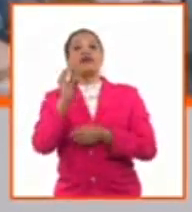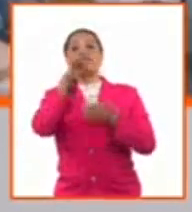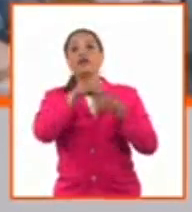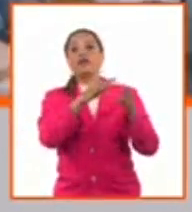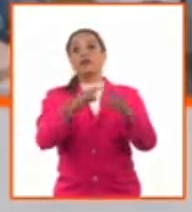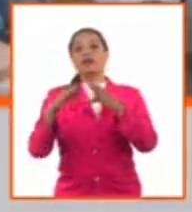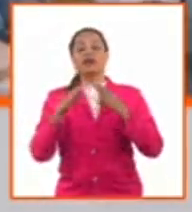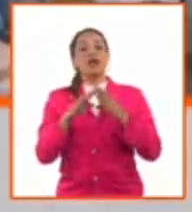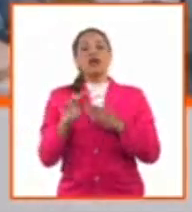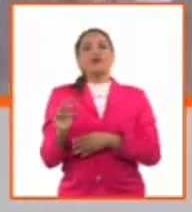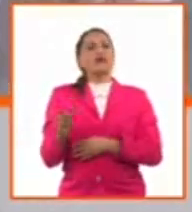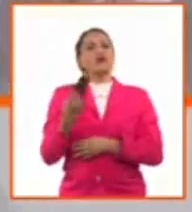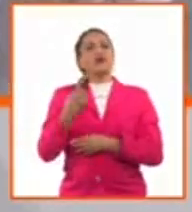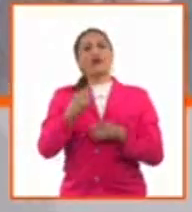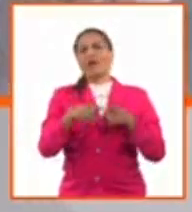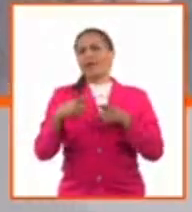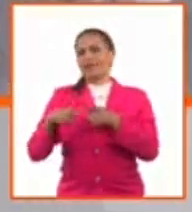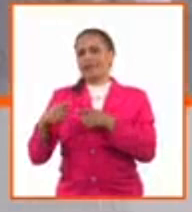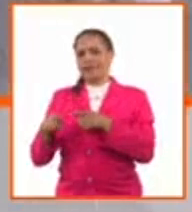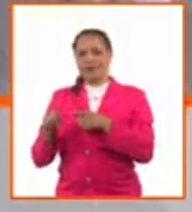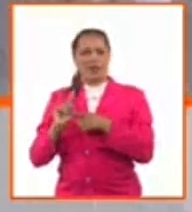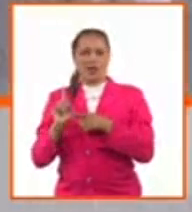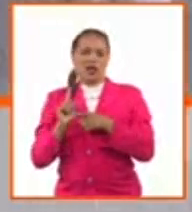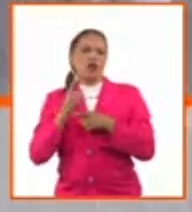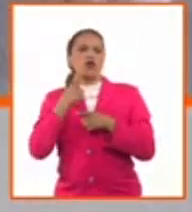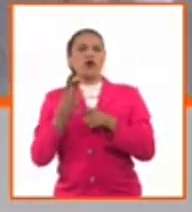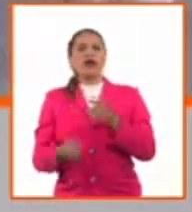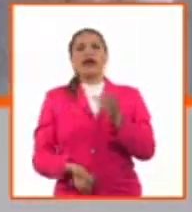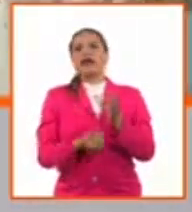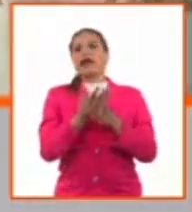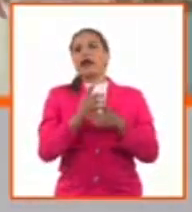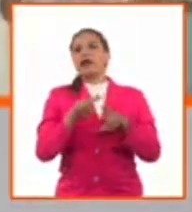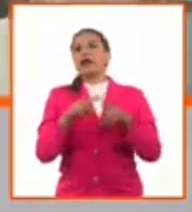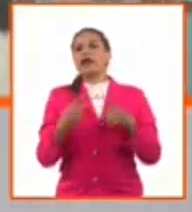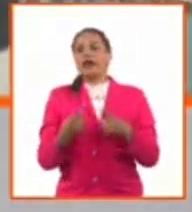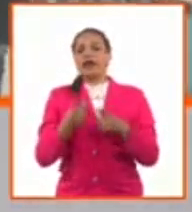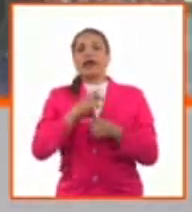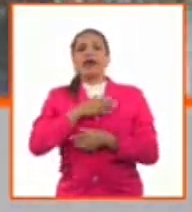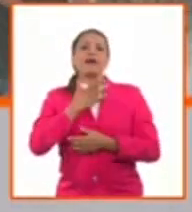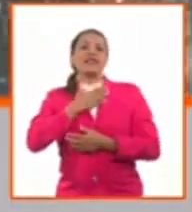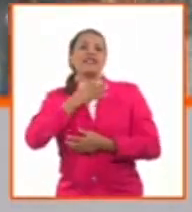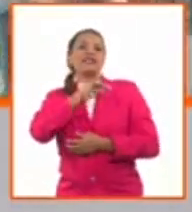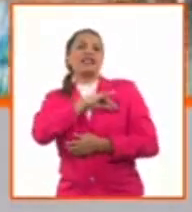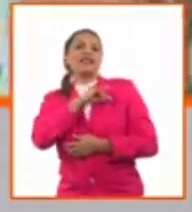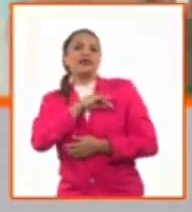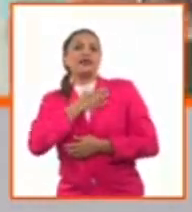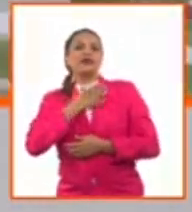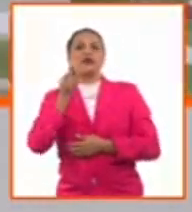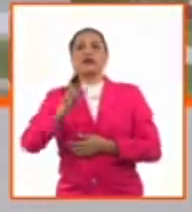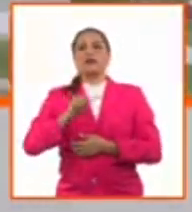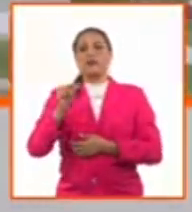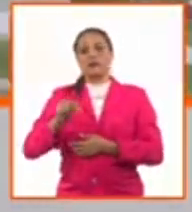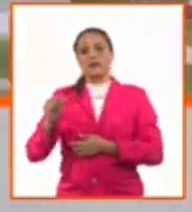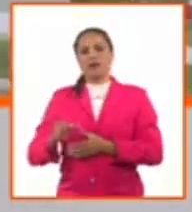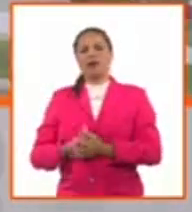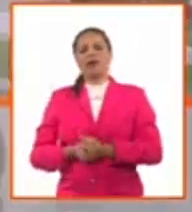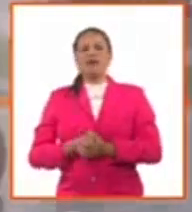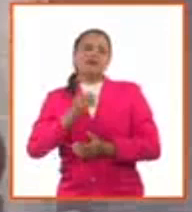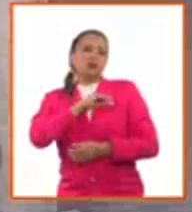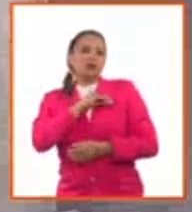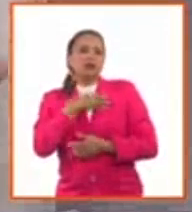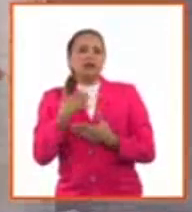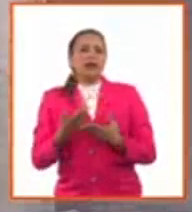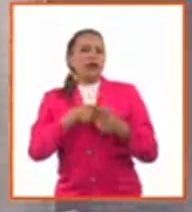en nuestras comunidades no es precisamente material, ha sido, creo, en todo momento espiritual. Yo siento que